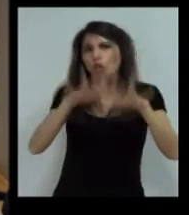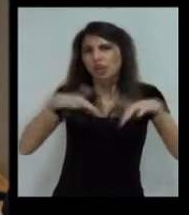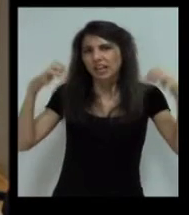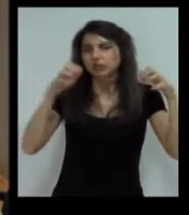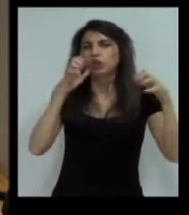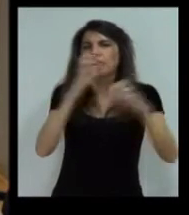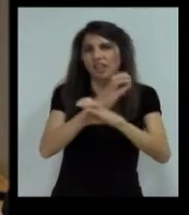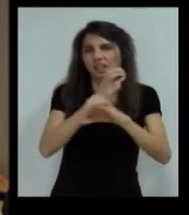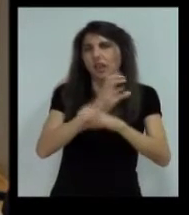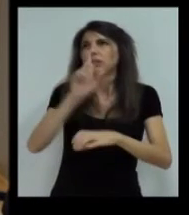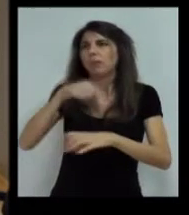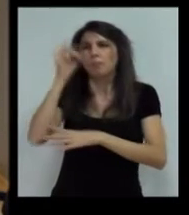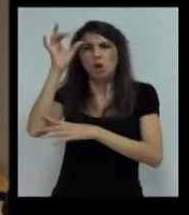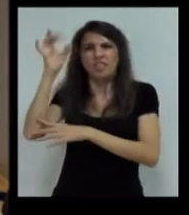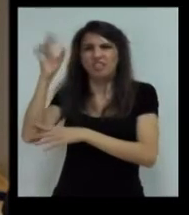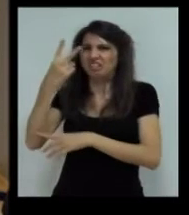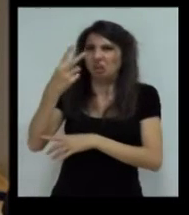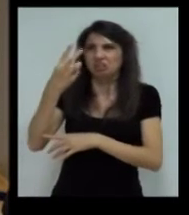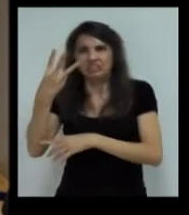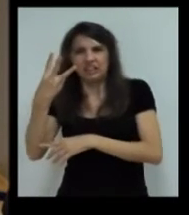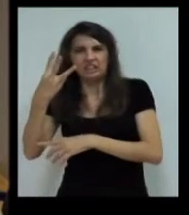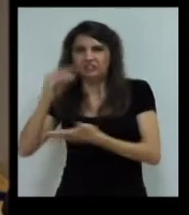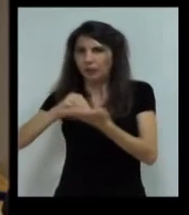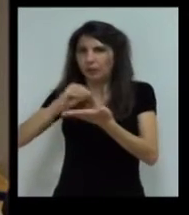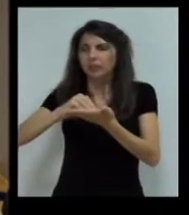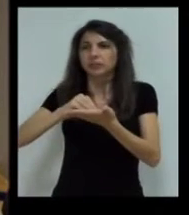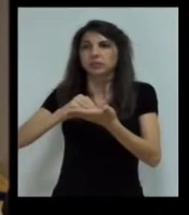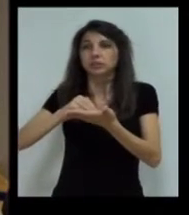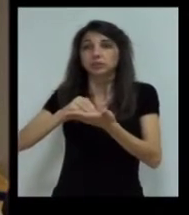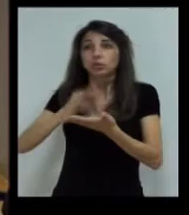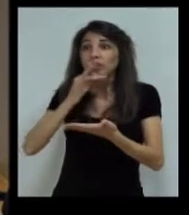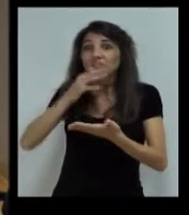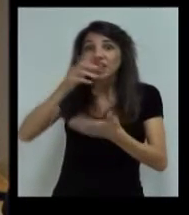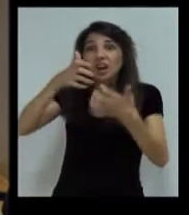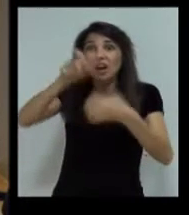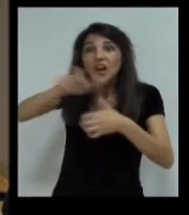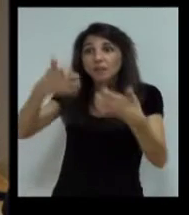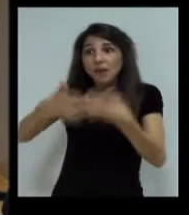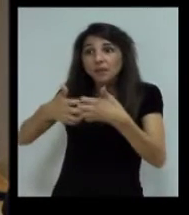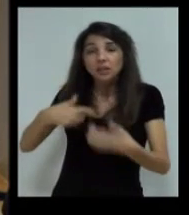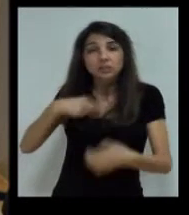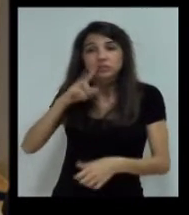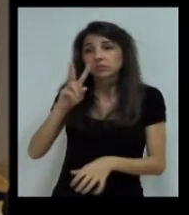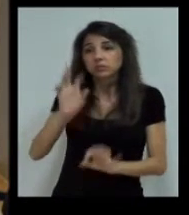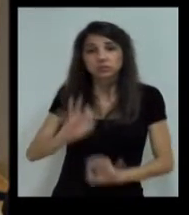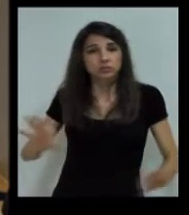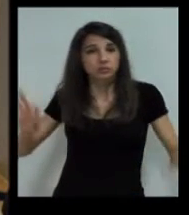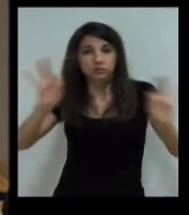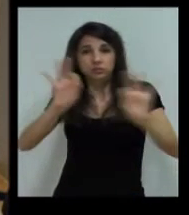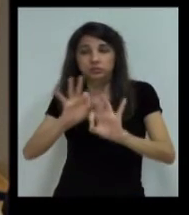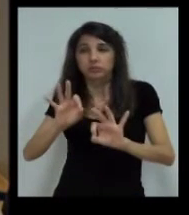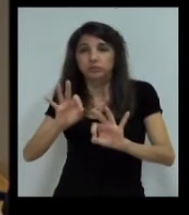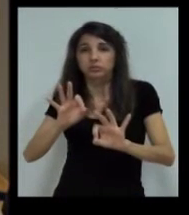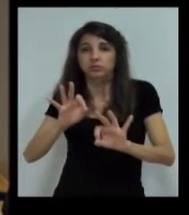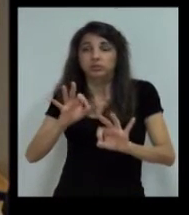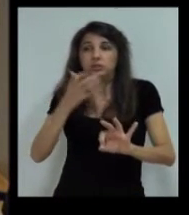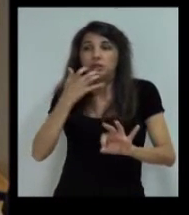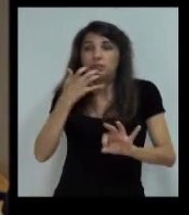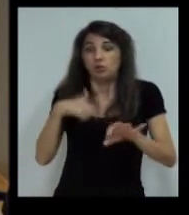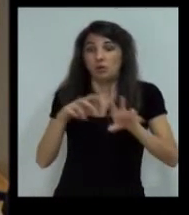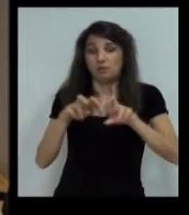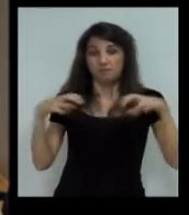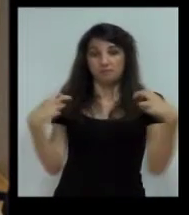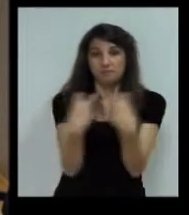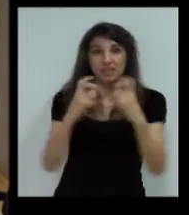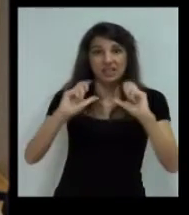3 ponencias, todavía no he visto a ningún fabricante. O sea, en la mesa, o sea, no digo que no estén en ninguna, pero en las mesas que yo he estado en 7 meses y